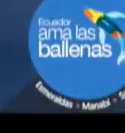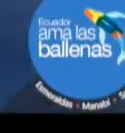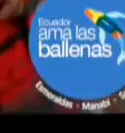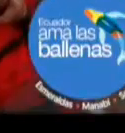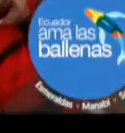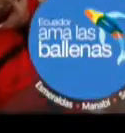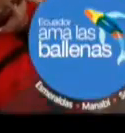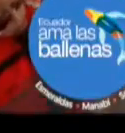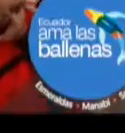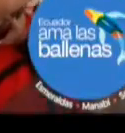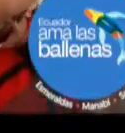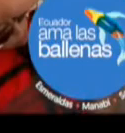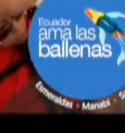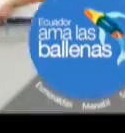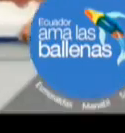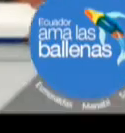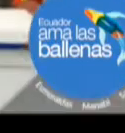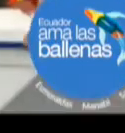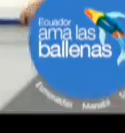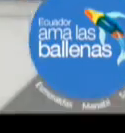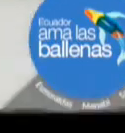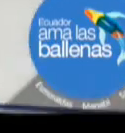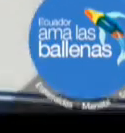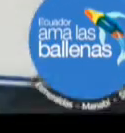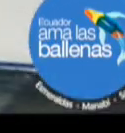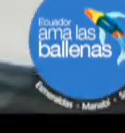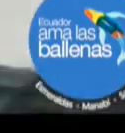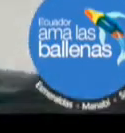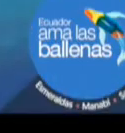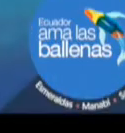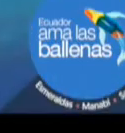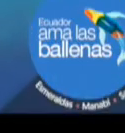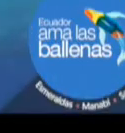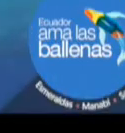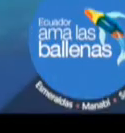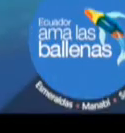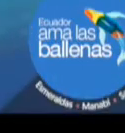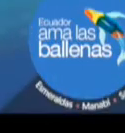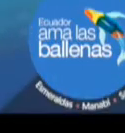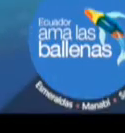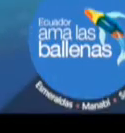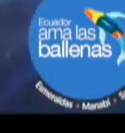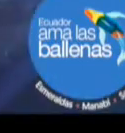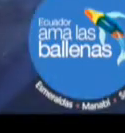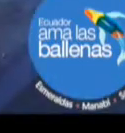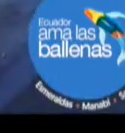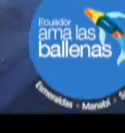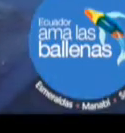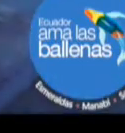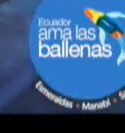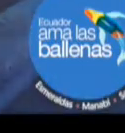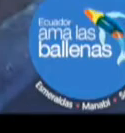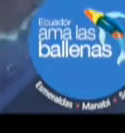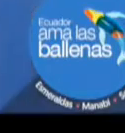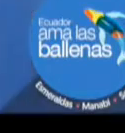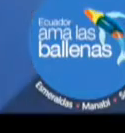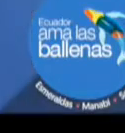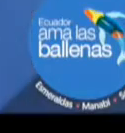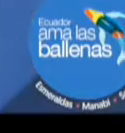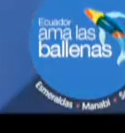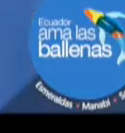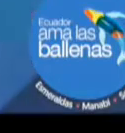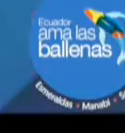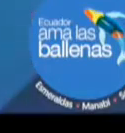La temporada de observación de ballenas inició en Ecuador. Sé testigo de uno de los eventos más extraordinarios de la